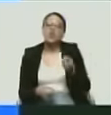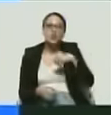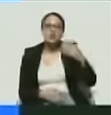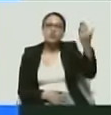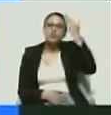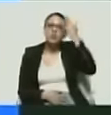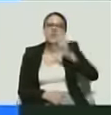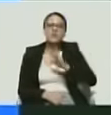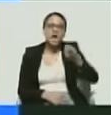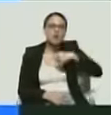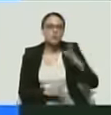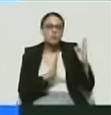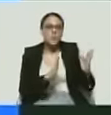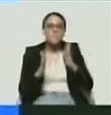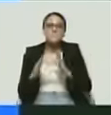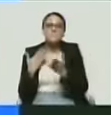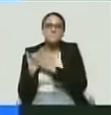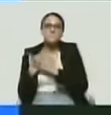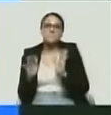a estar preparados yo, señora Meda.